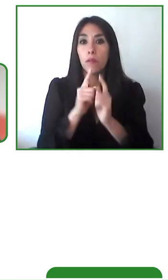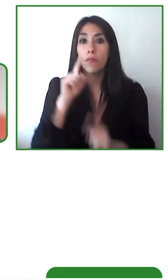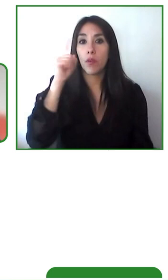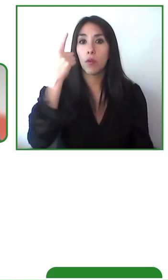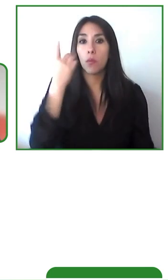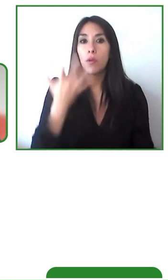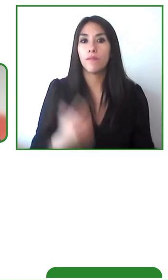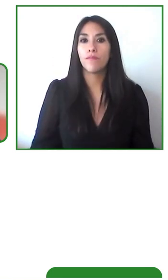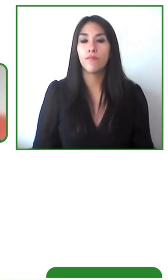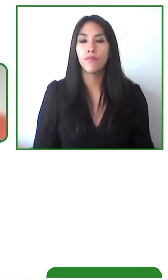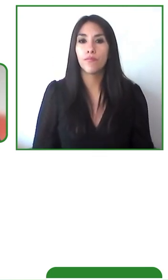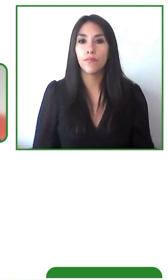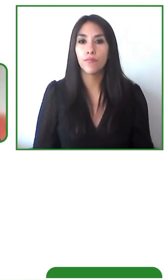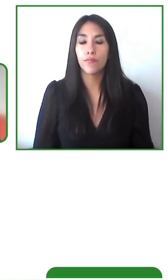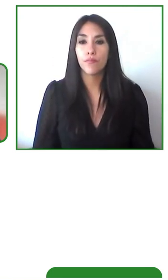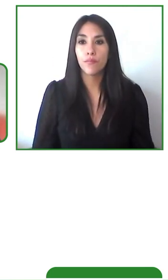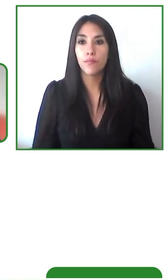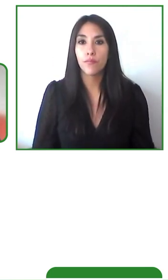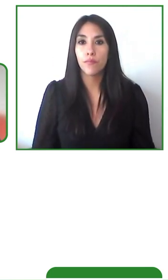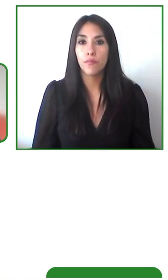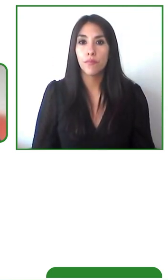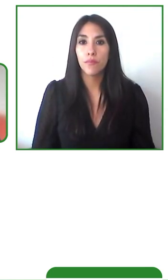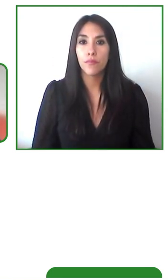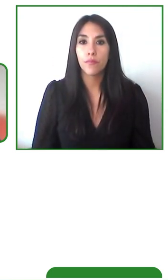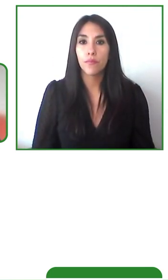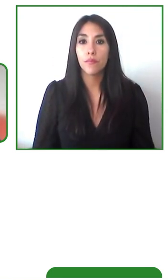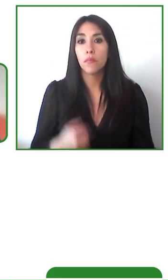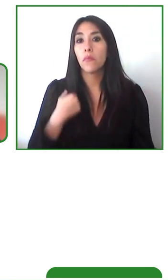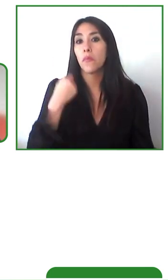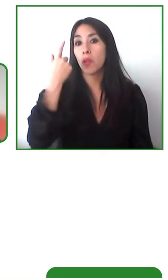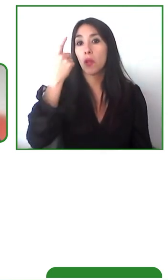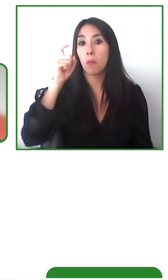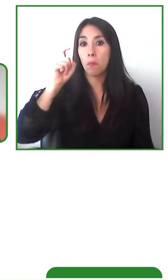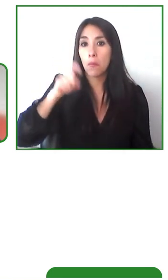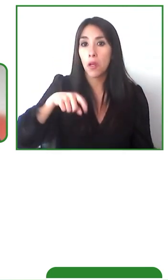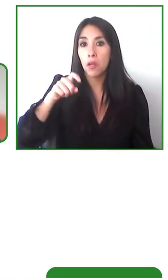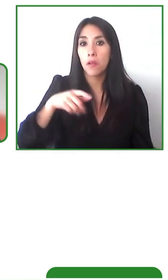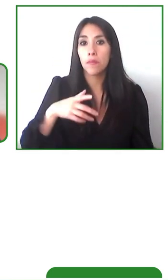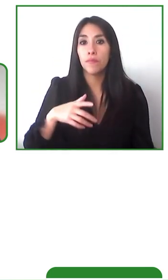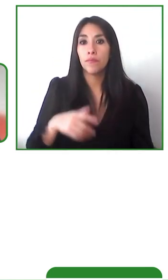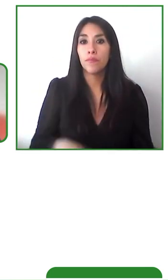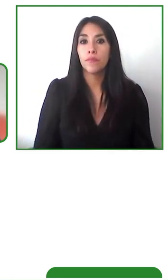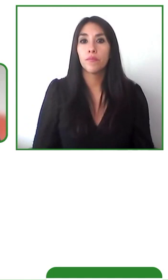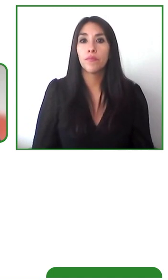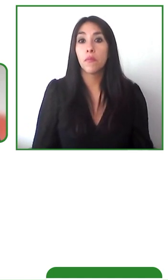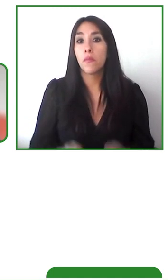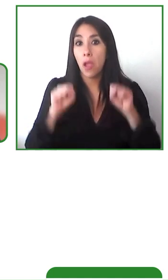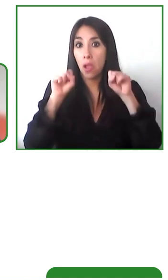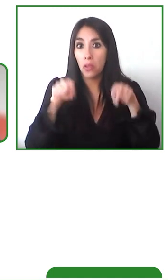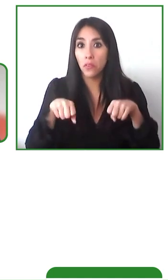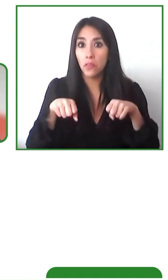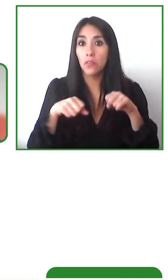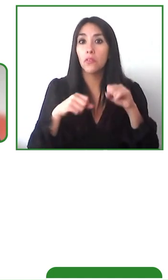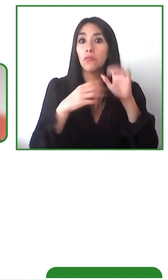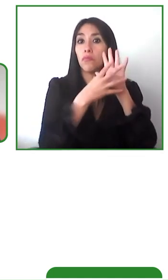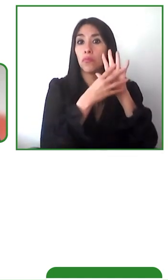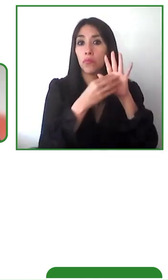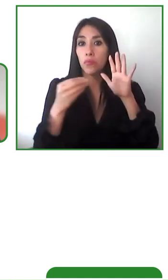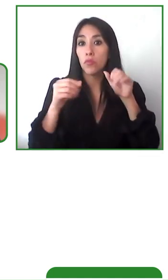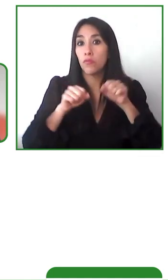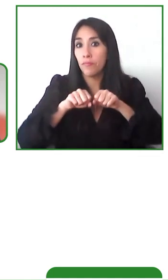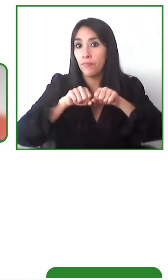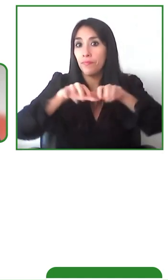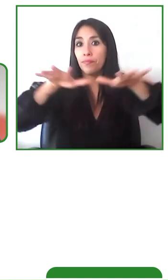entender la necesidad, entender la posibilidad de esa replicación. No todas las experiencias en todos los lugares puede